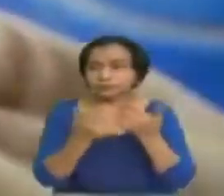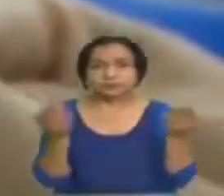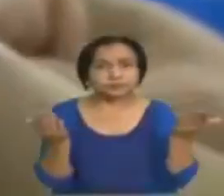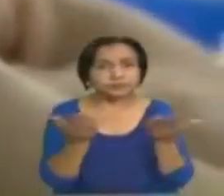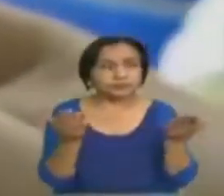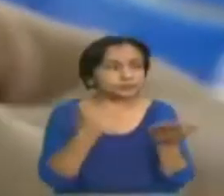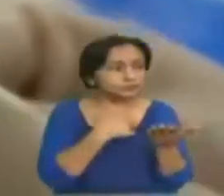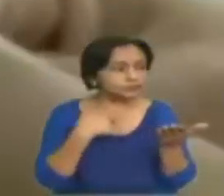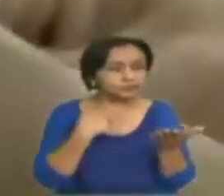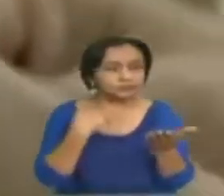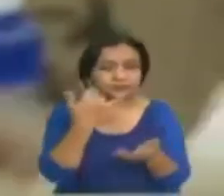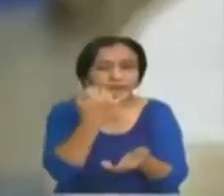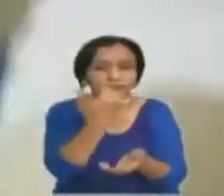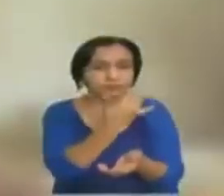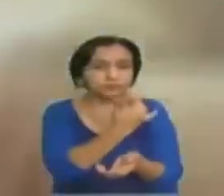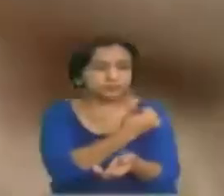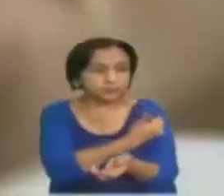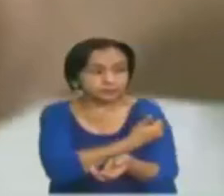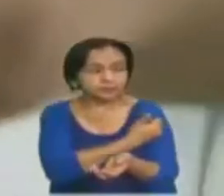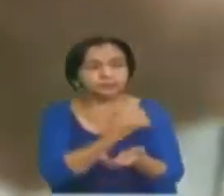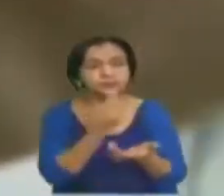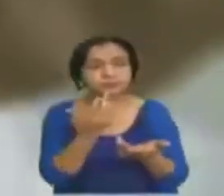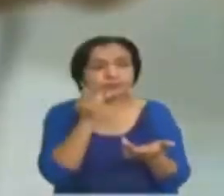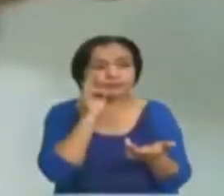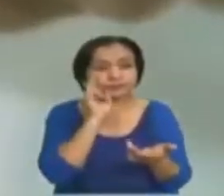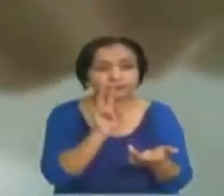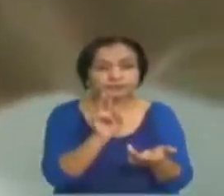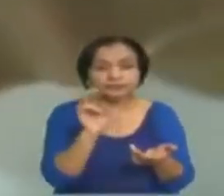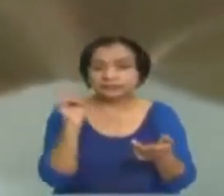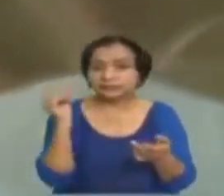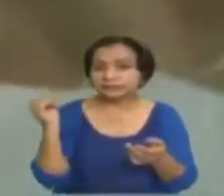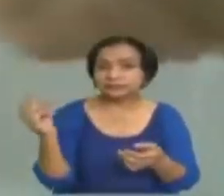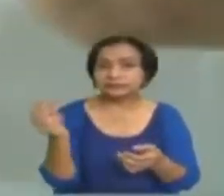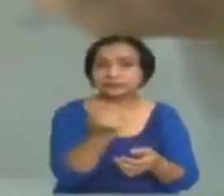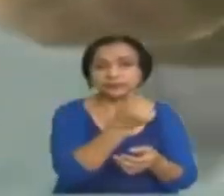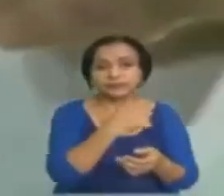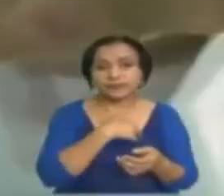Hospital Departamental, Centro de Salud, Leonel Rugama,